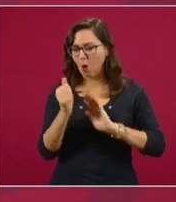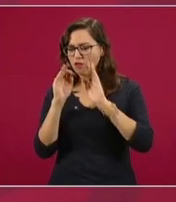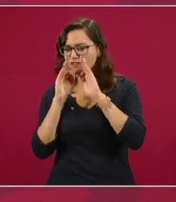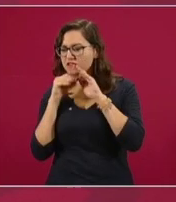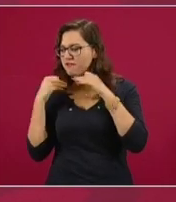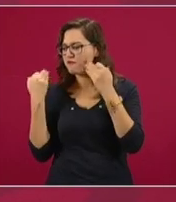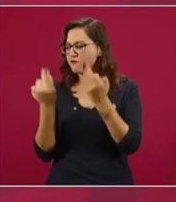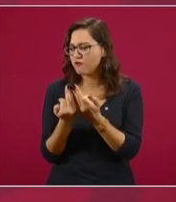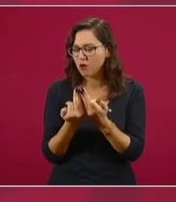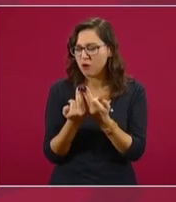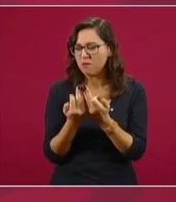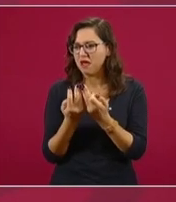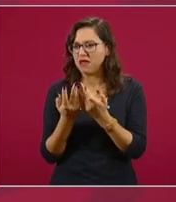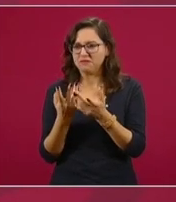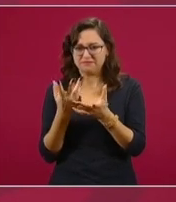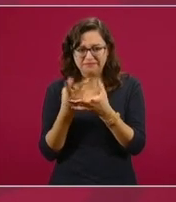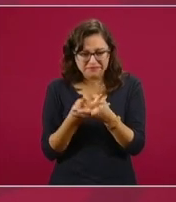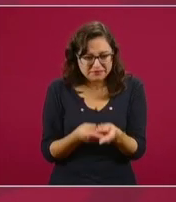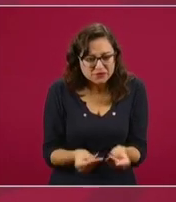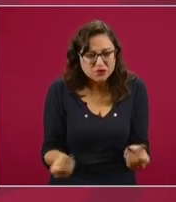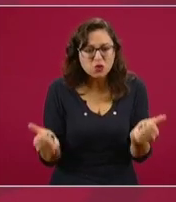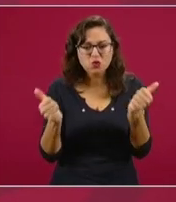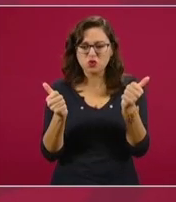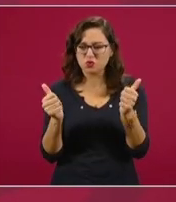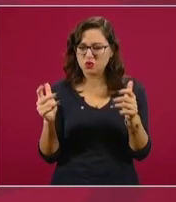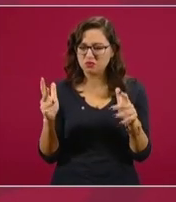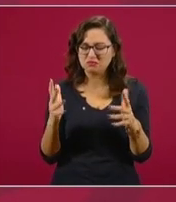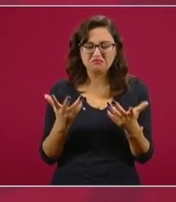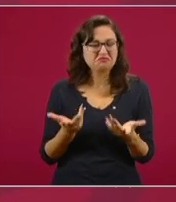si no llevábamos al cabo